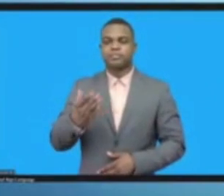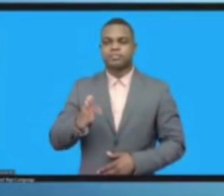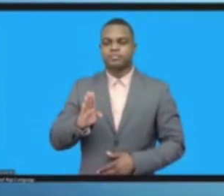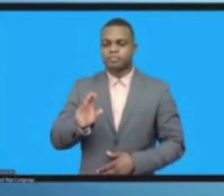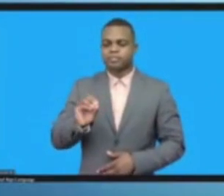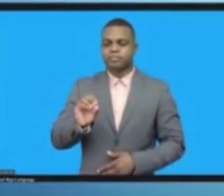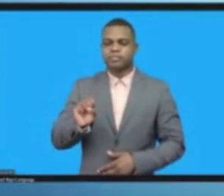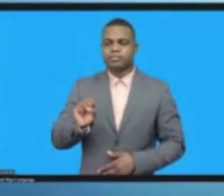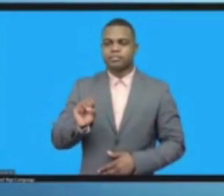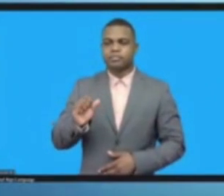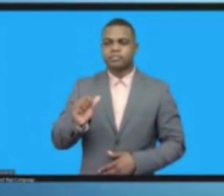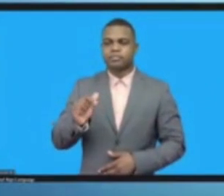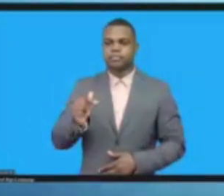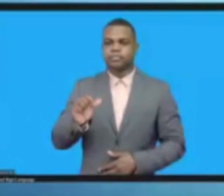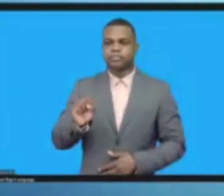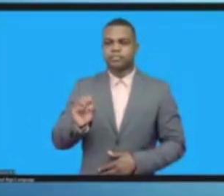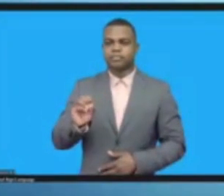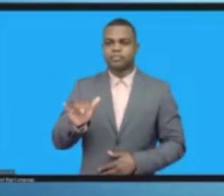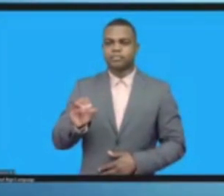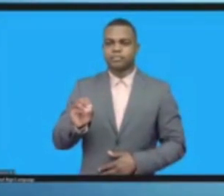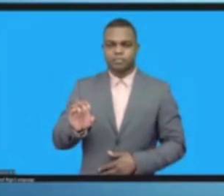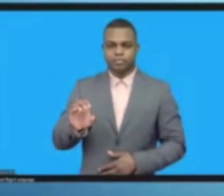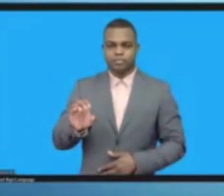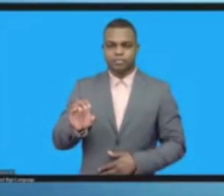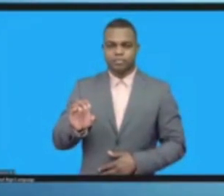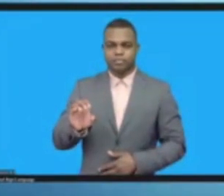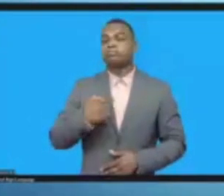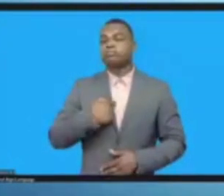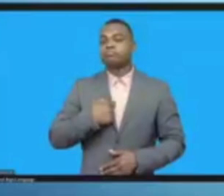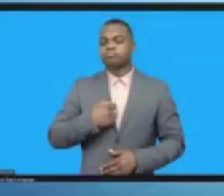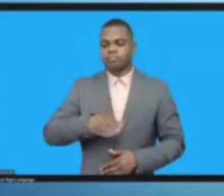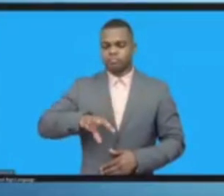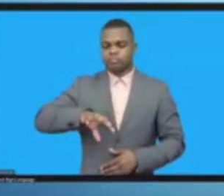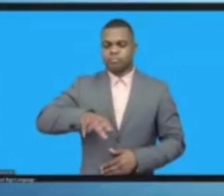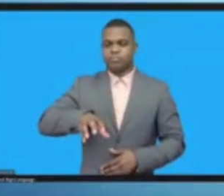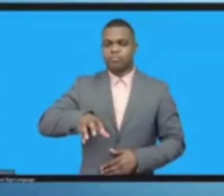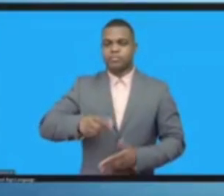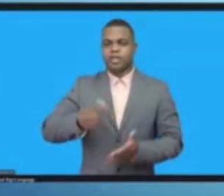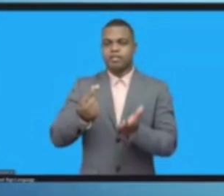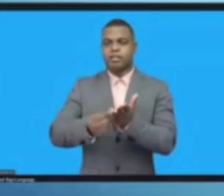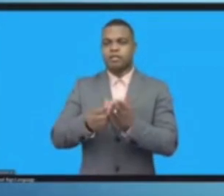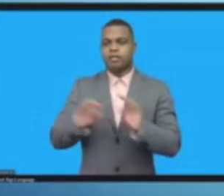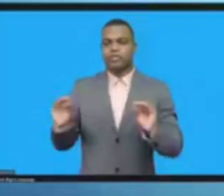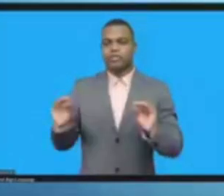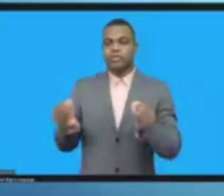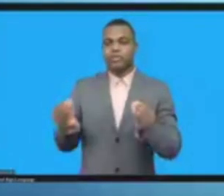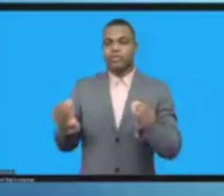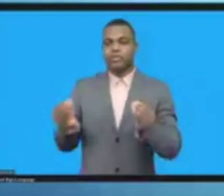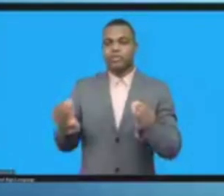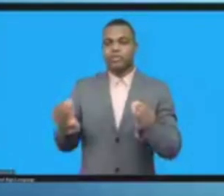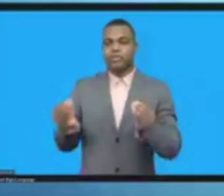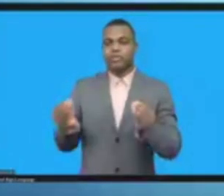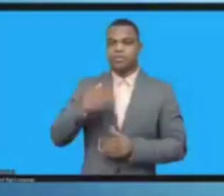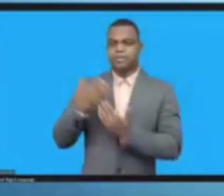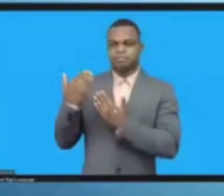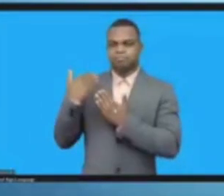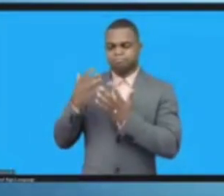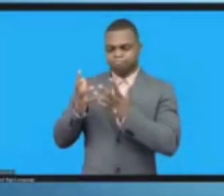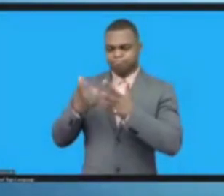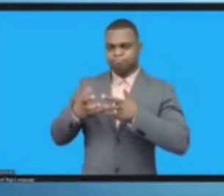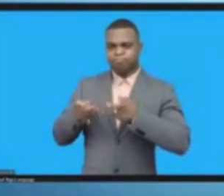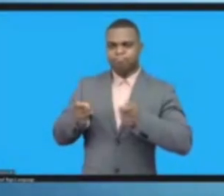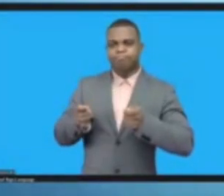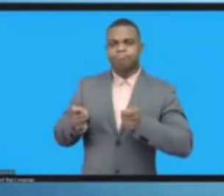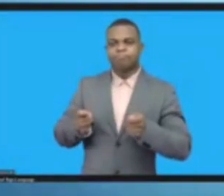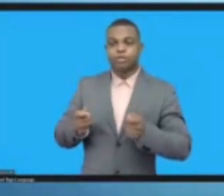la juventud en ganado hoy represento a la Juventud Y Sus voces en todo el mundo un grupo que representa a la mayor cantidad